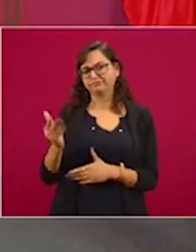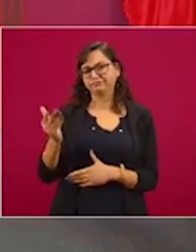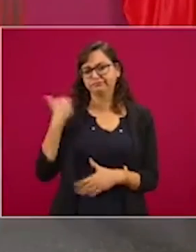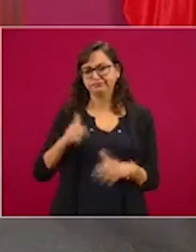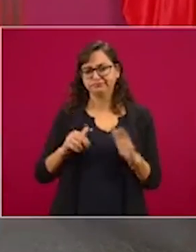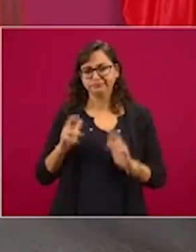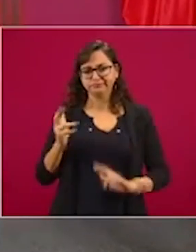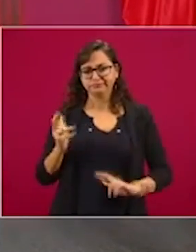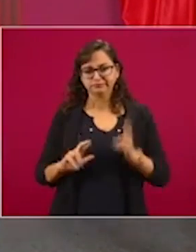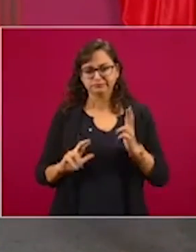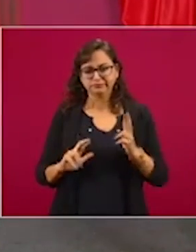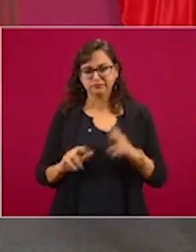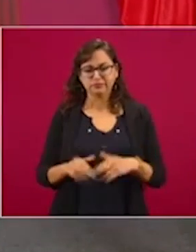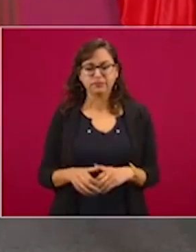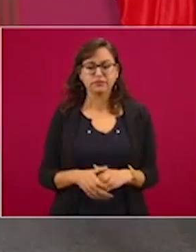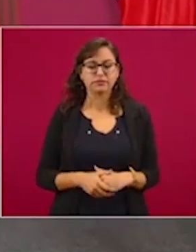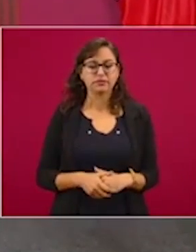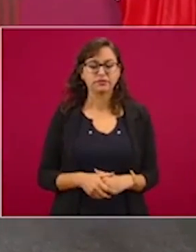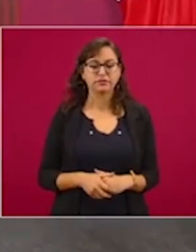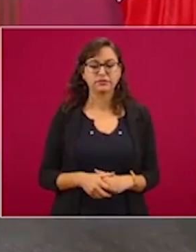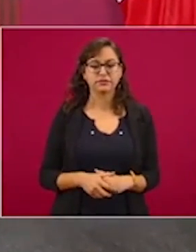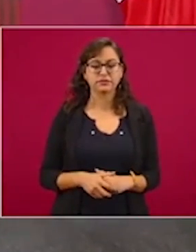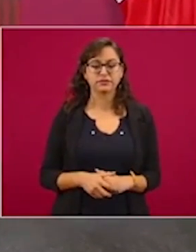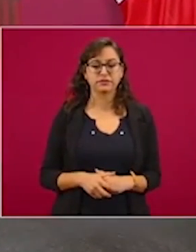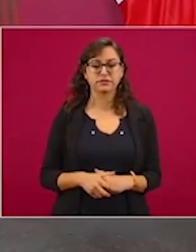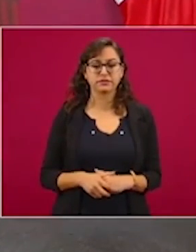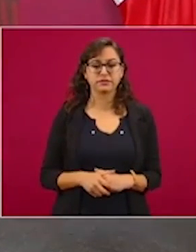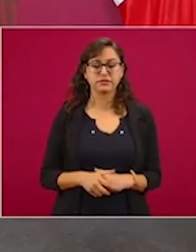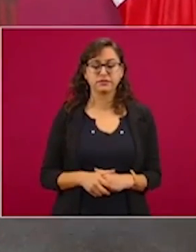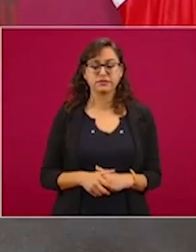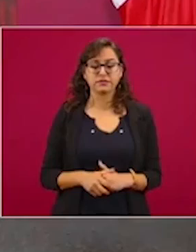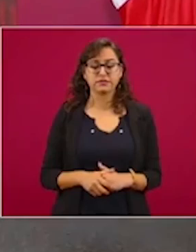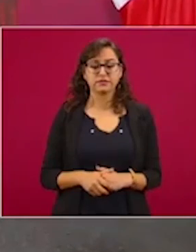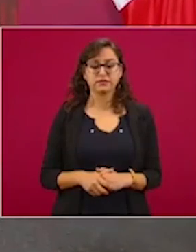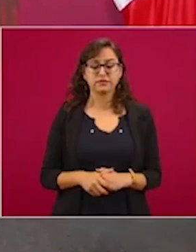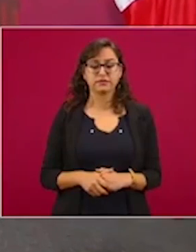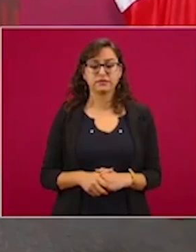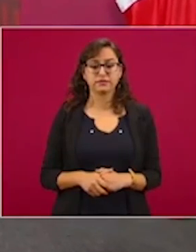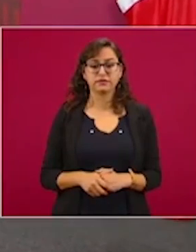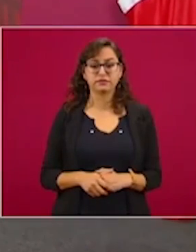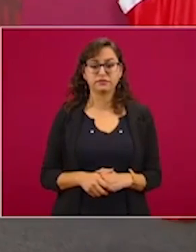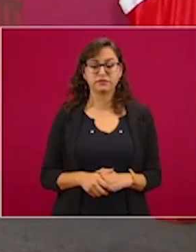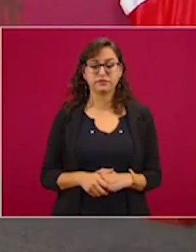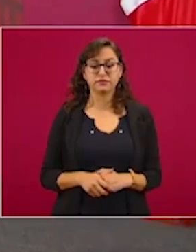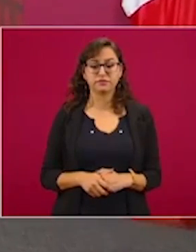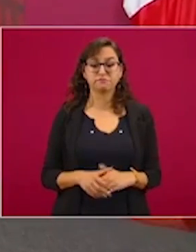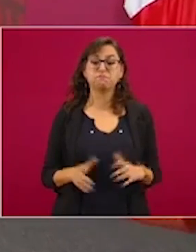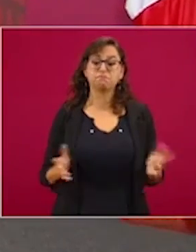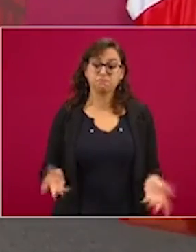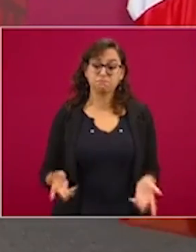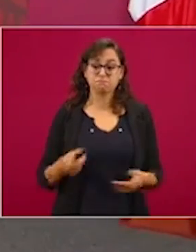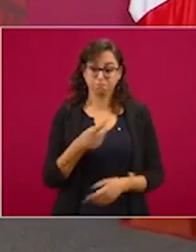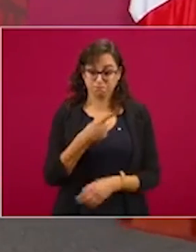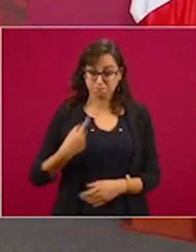revolucionaria. Entonces, tenemos que ponernos al